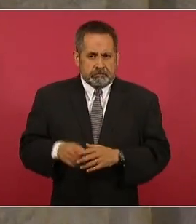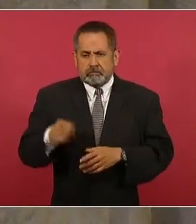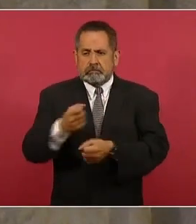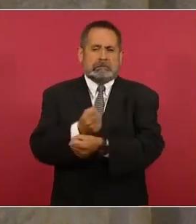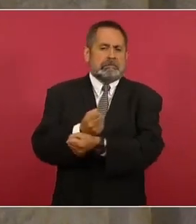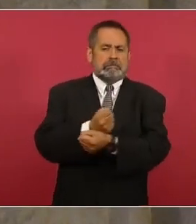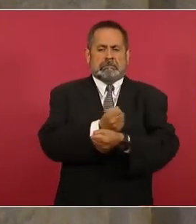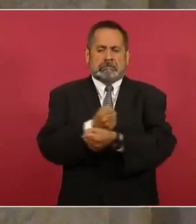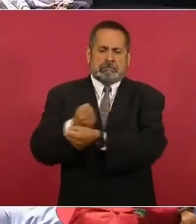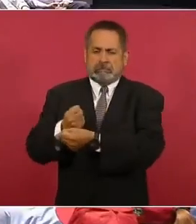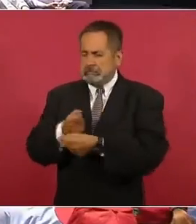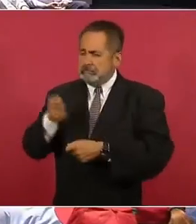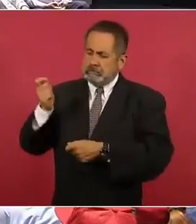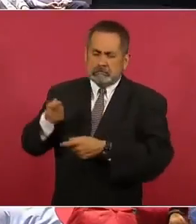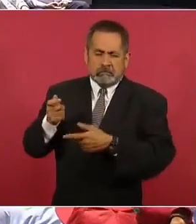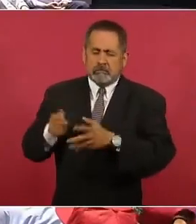esclavitud,